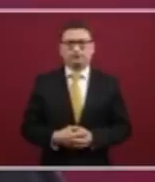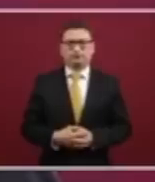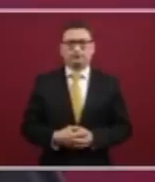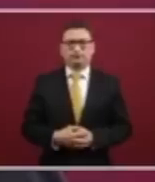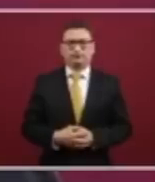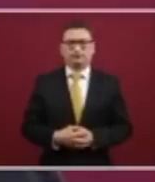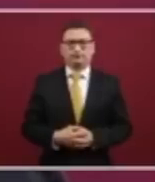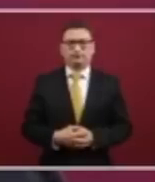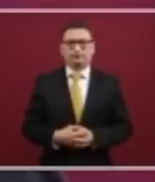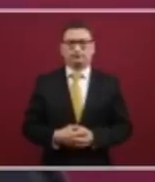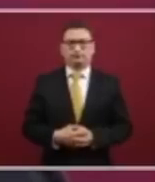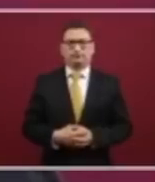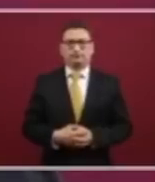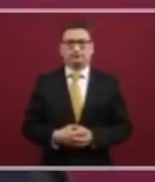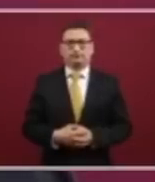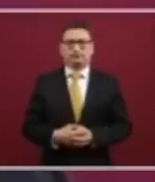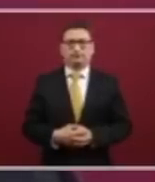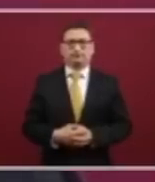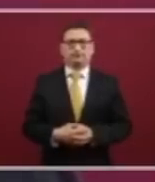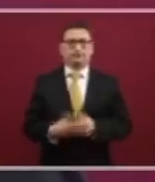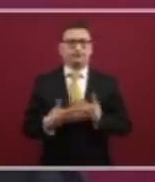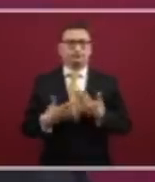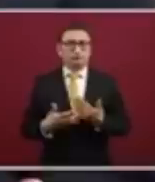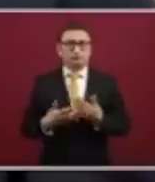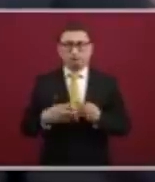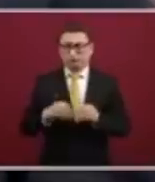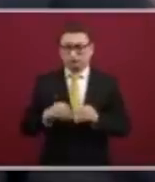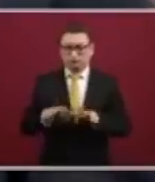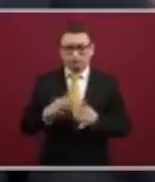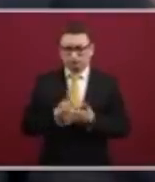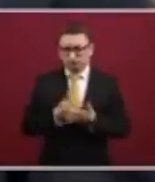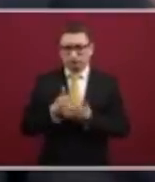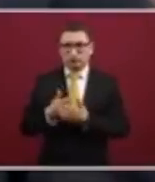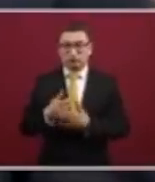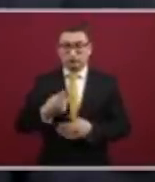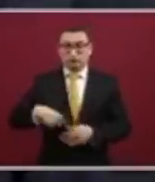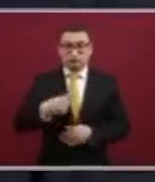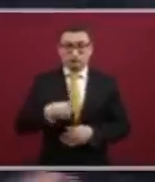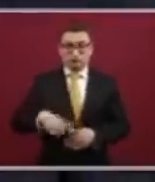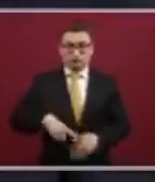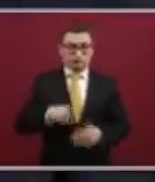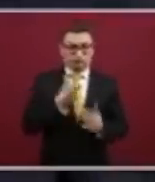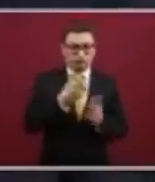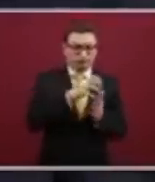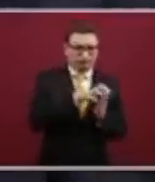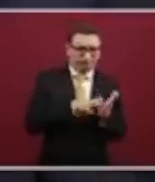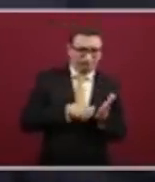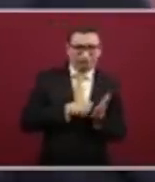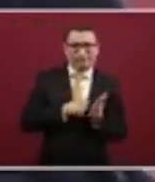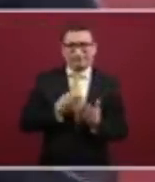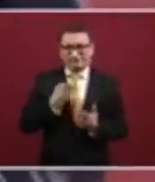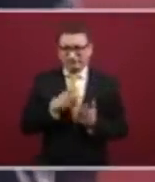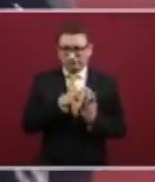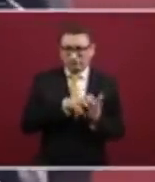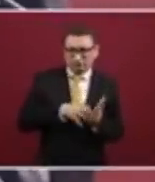no puede tener ningún efecto negativo la austeridad, porque todo lo que se está ahorrando